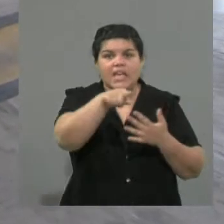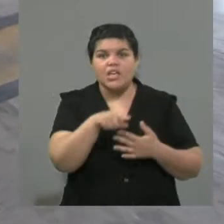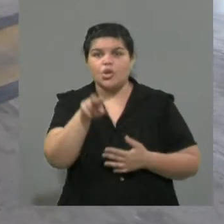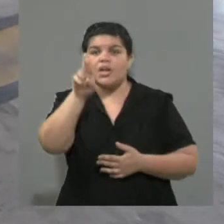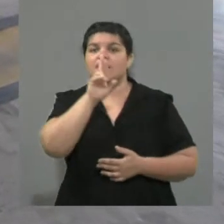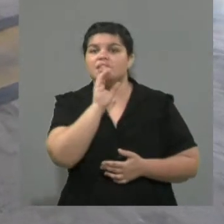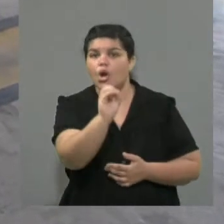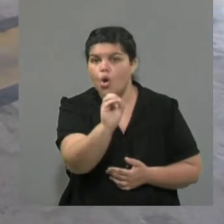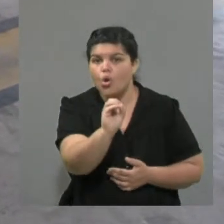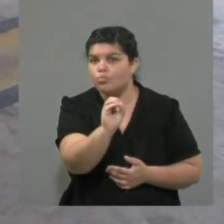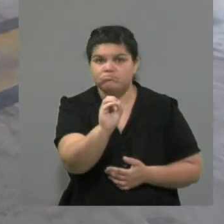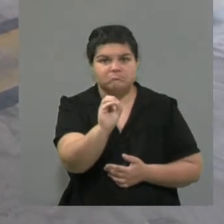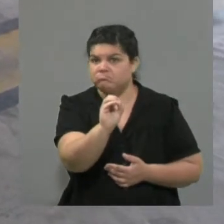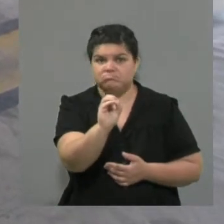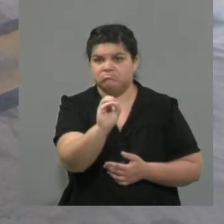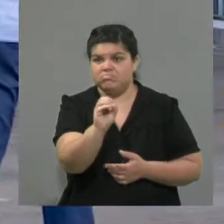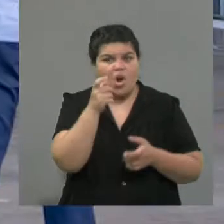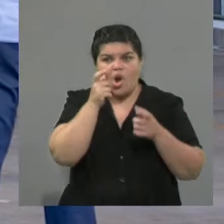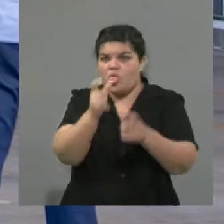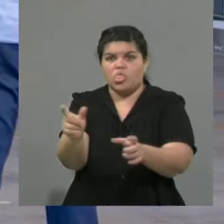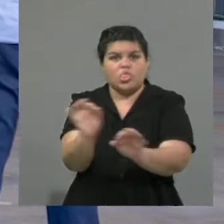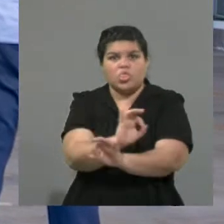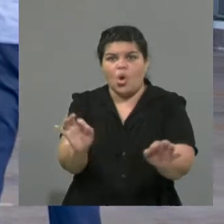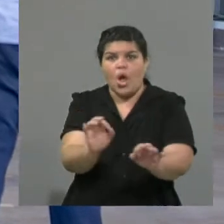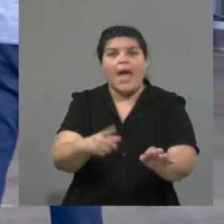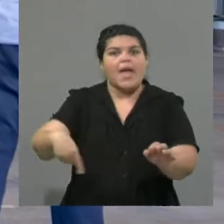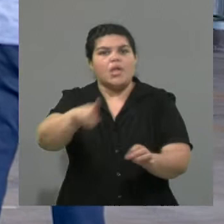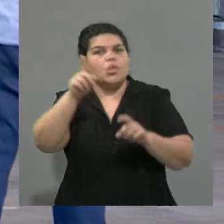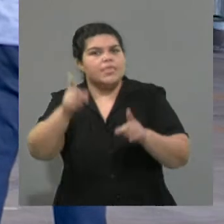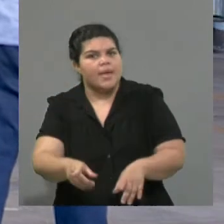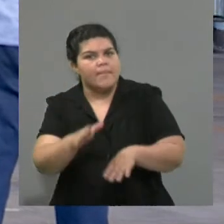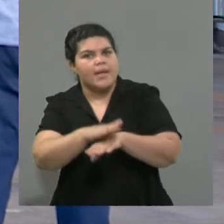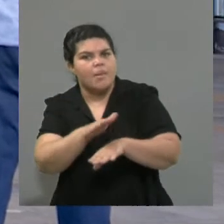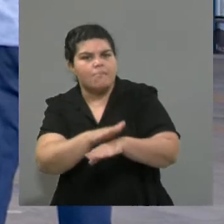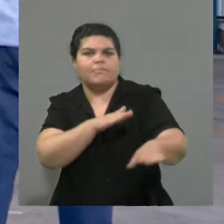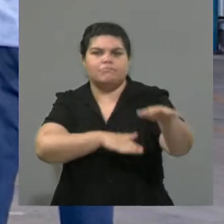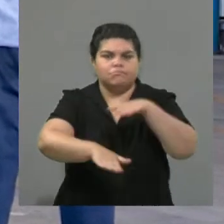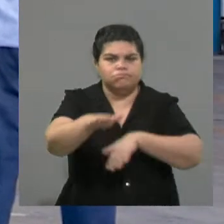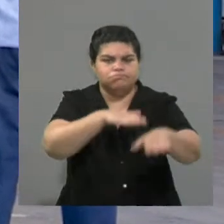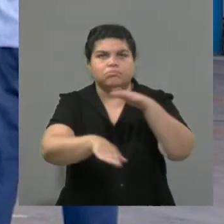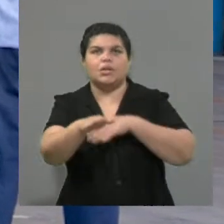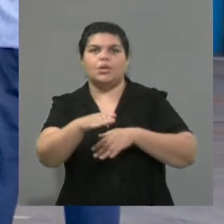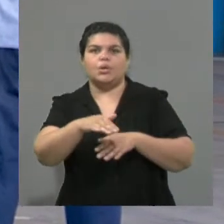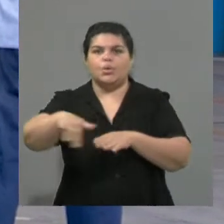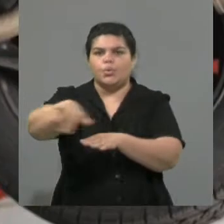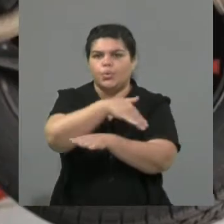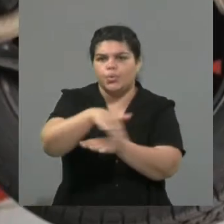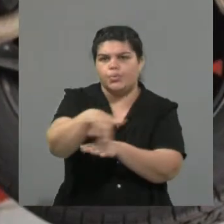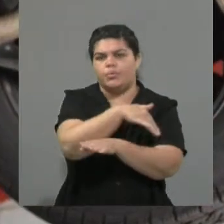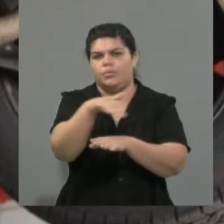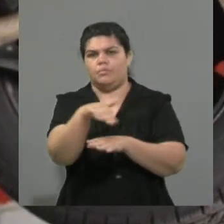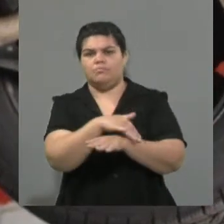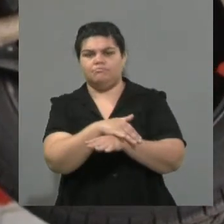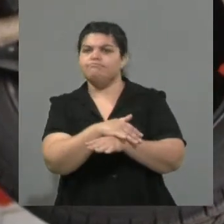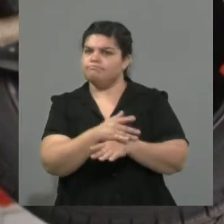sufren como seres vulnerables de la vía, de la ruta, del camino. Así que